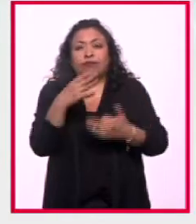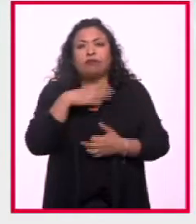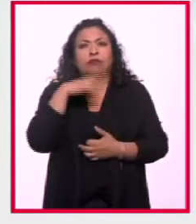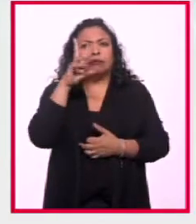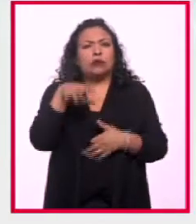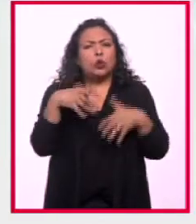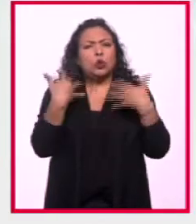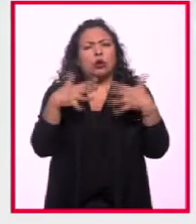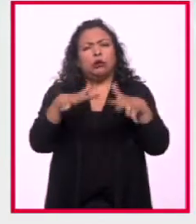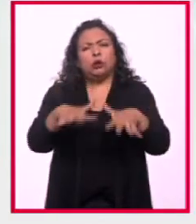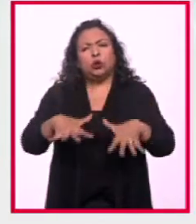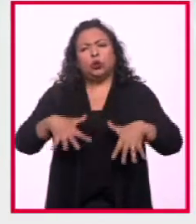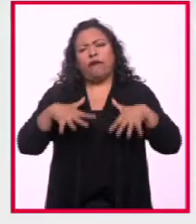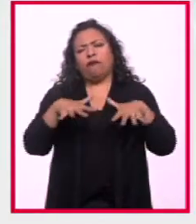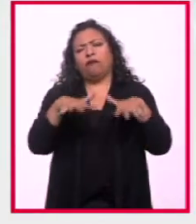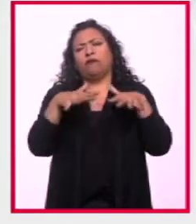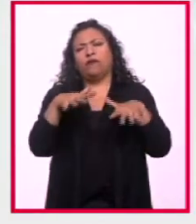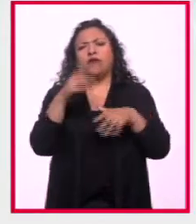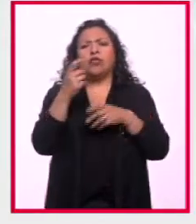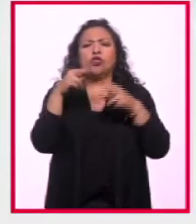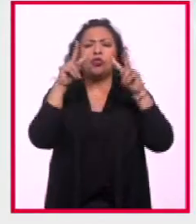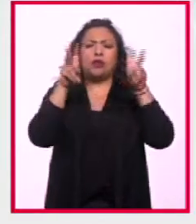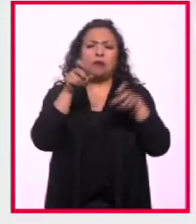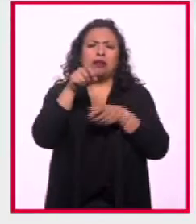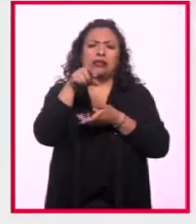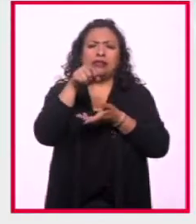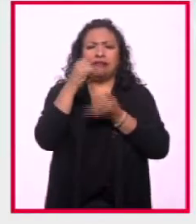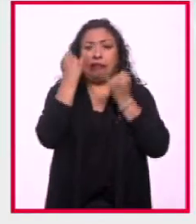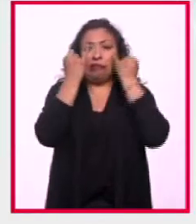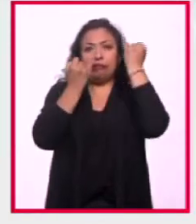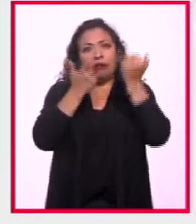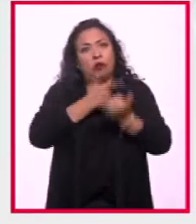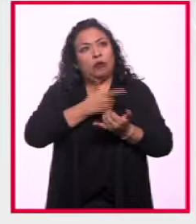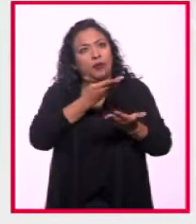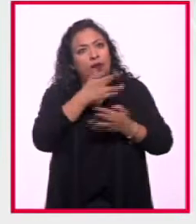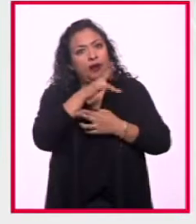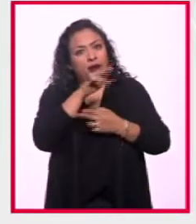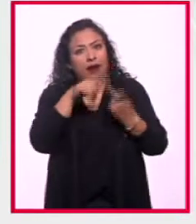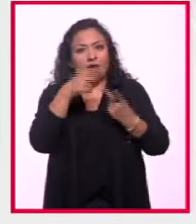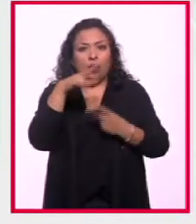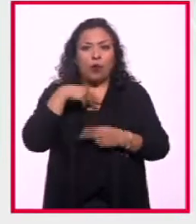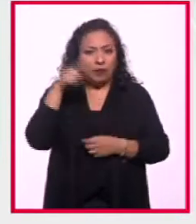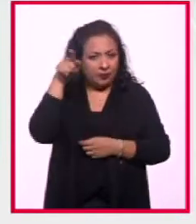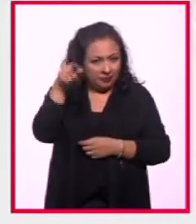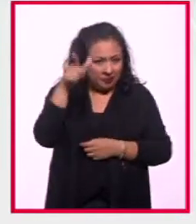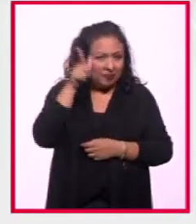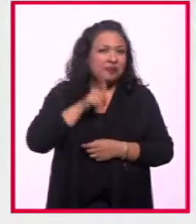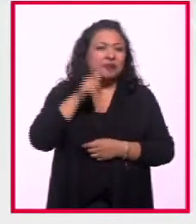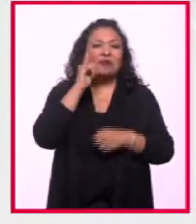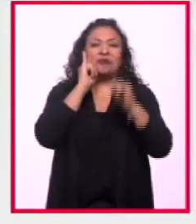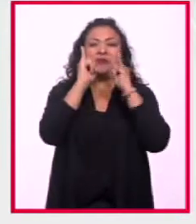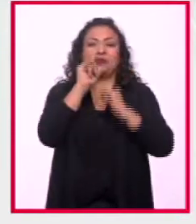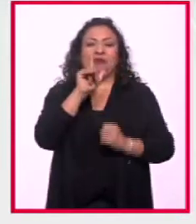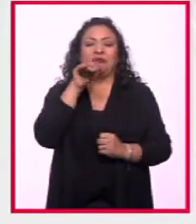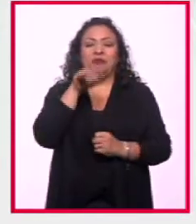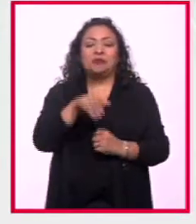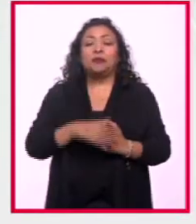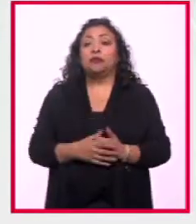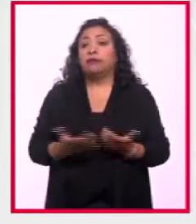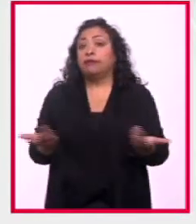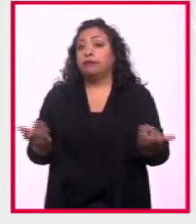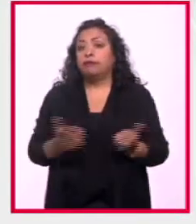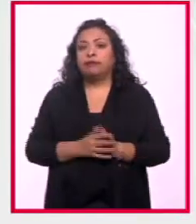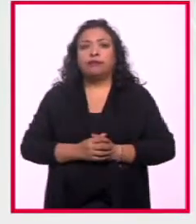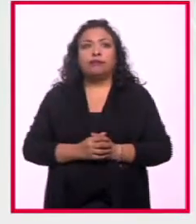gran espectáculo semilleros creativos qué gusto rafa web man singh por allá laura registra integración de lengua de señas mexicana y